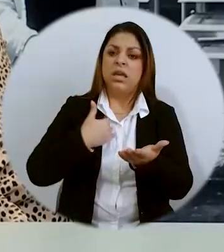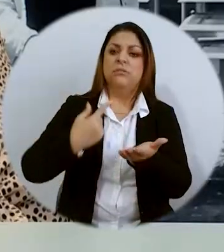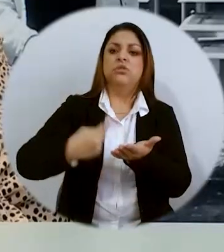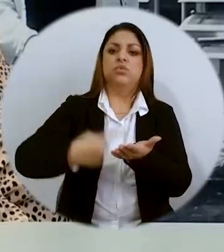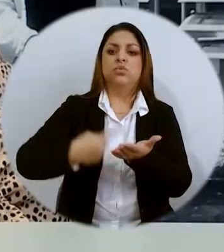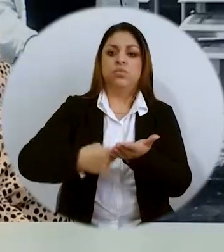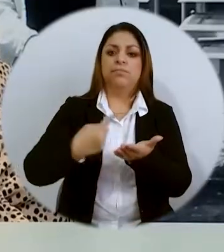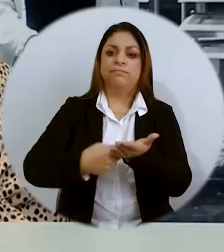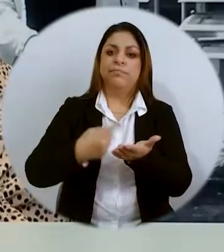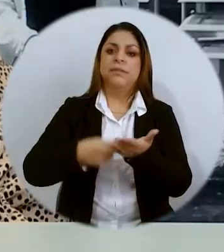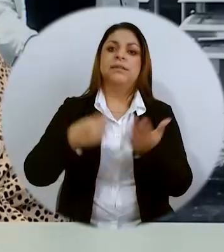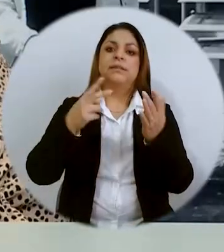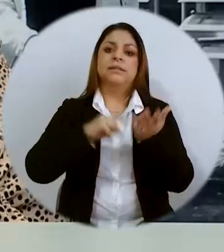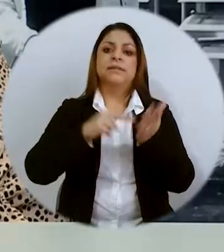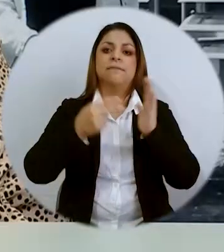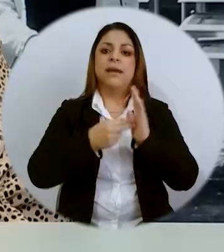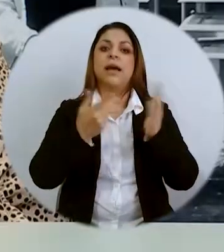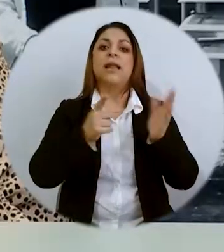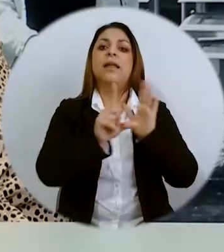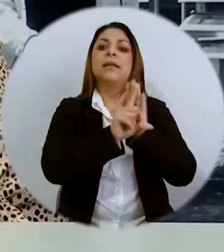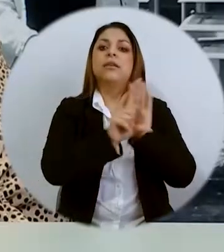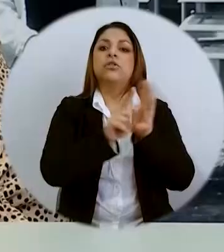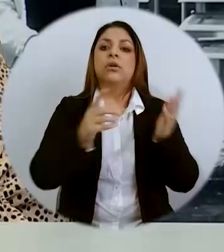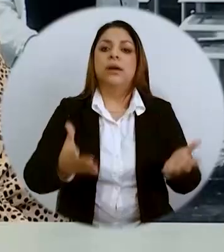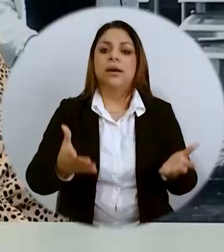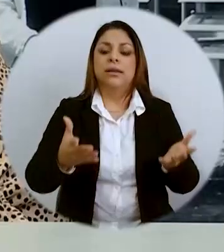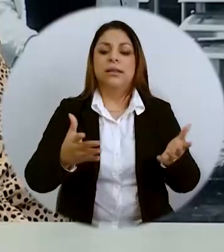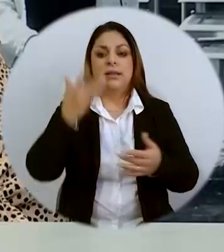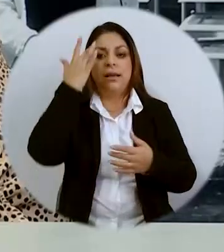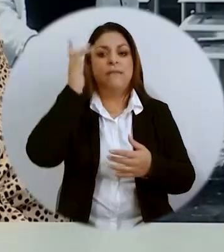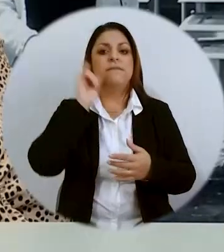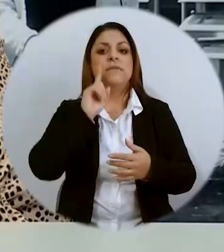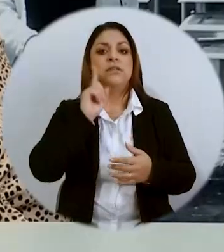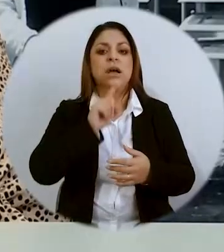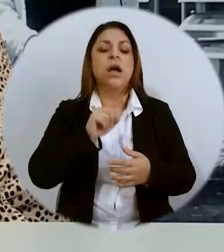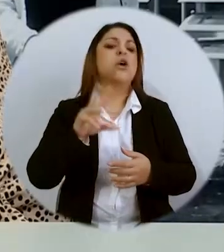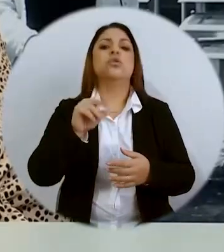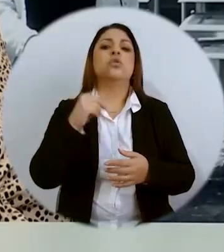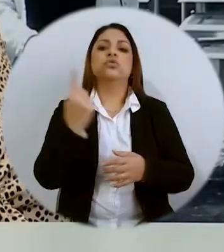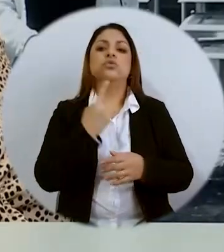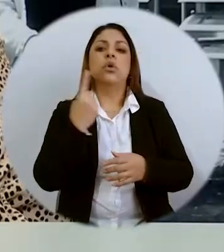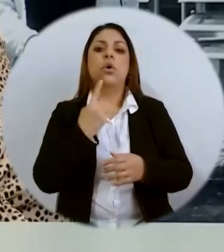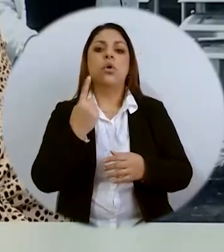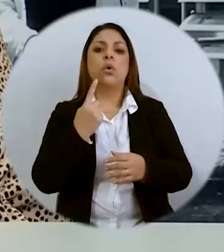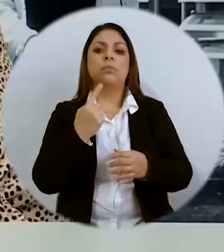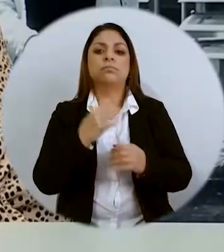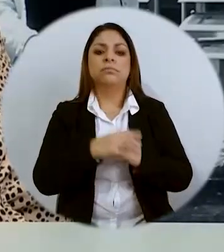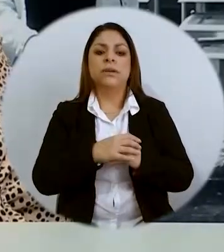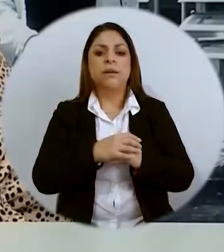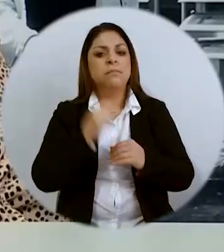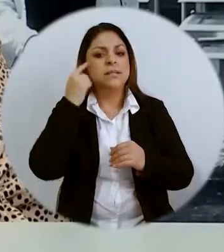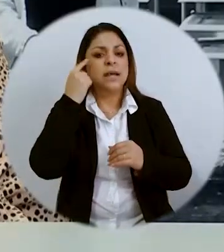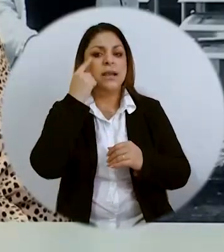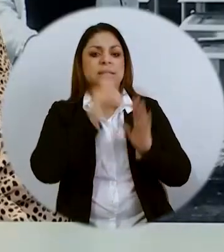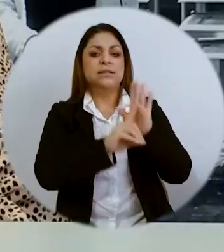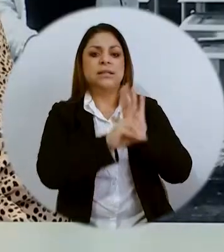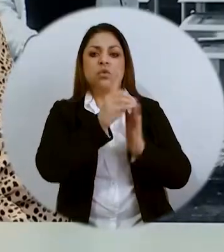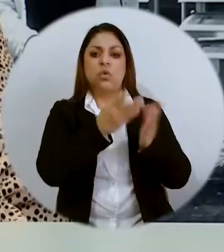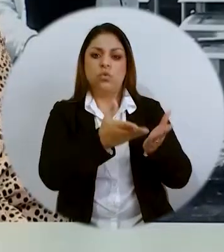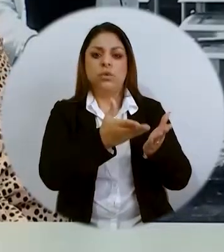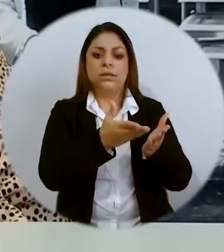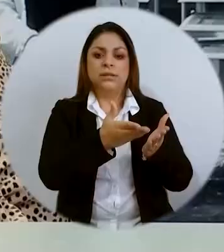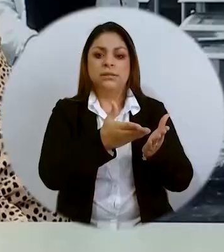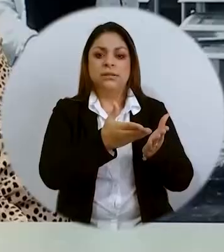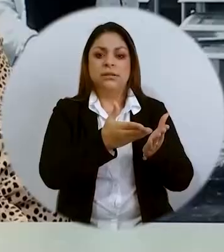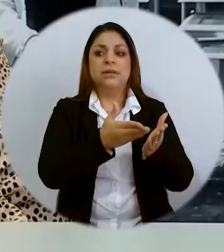pie a una discusión que hay sobre la legislación en inteligencia artificial, que no es legislar la inteligencia artificial o su desarrollo, sino